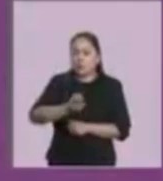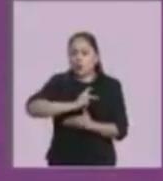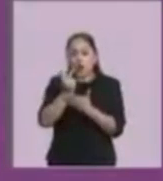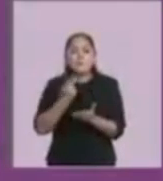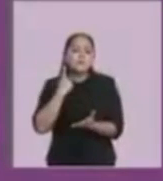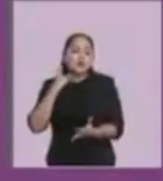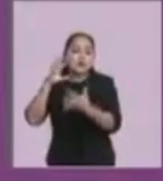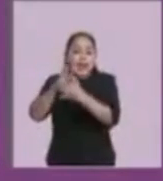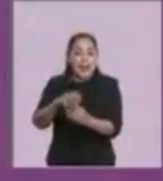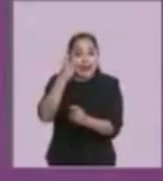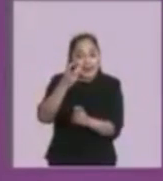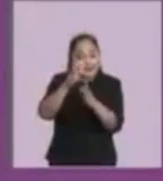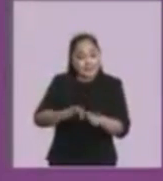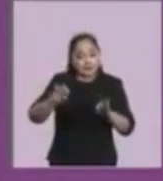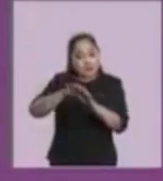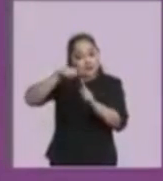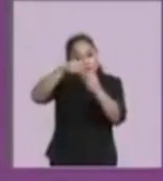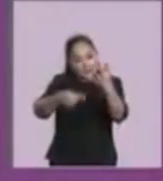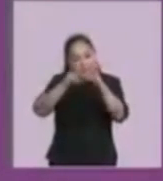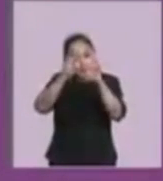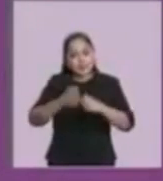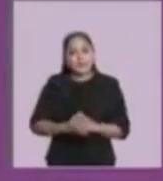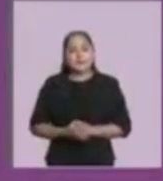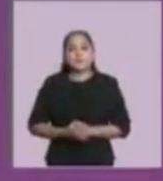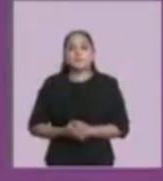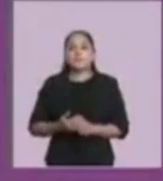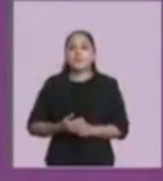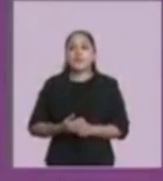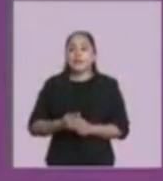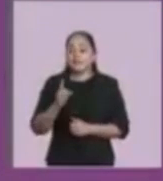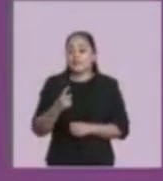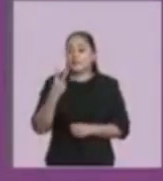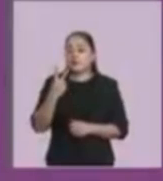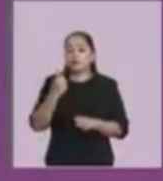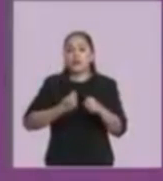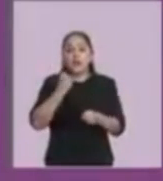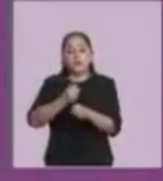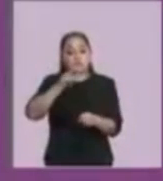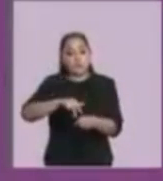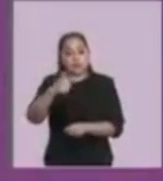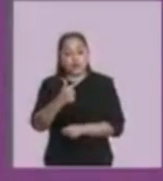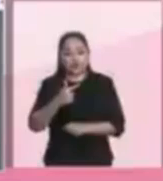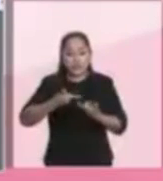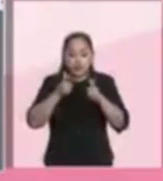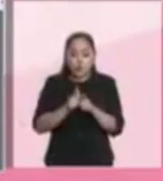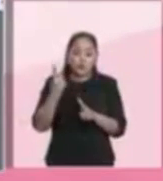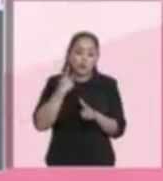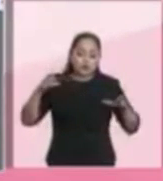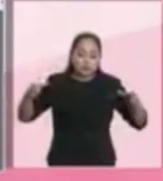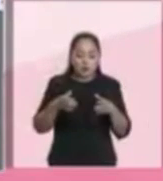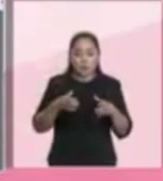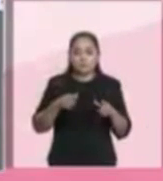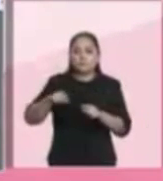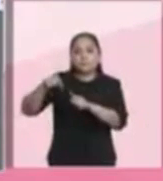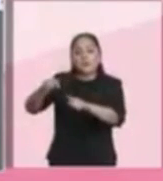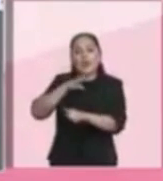públicas hacia esos sectores. Déjenme preguntarles, el 2 de diciembre del 2012, todas las fuerzas políticas, todas convergieron en torno al